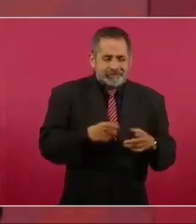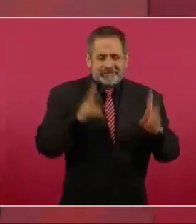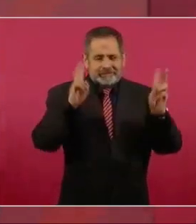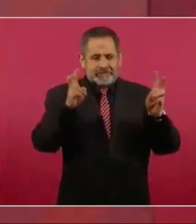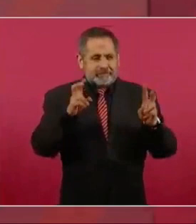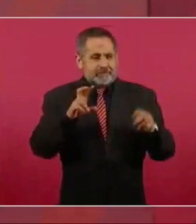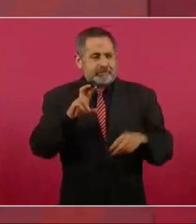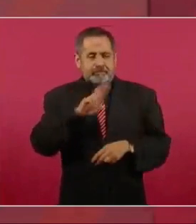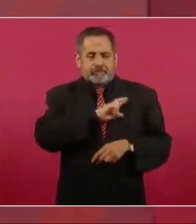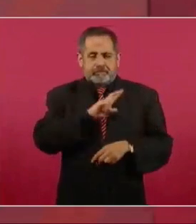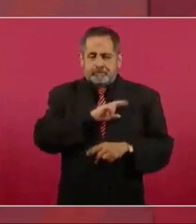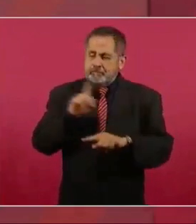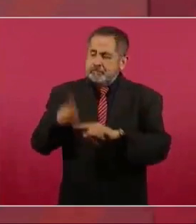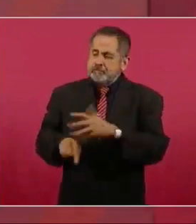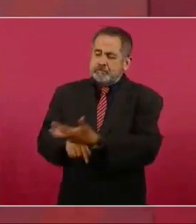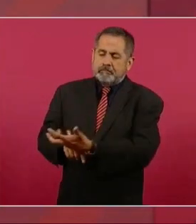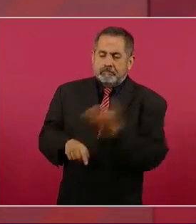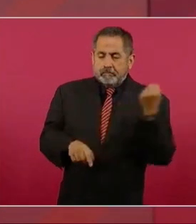privatizaciones,